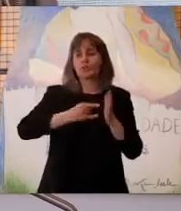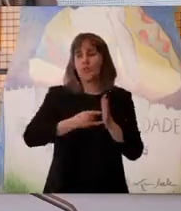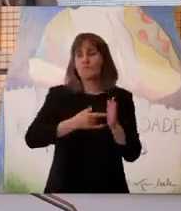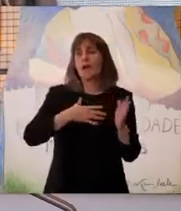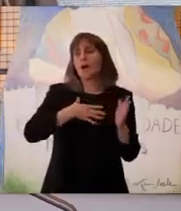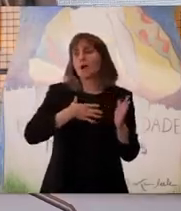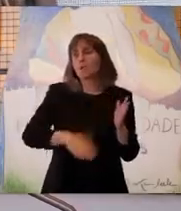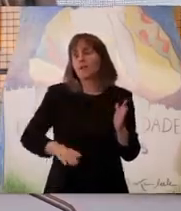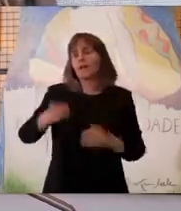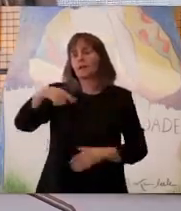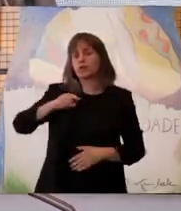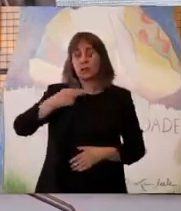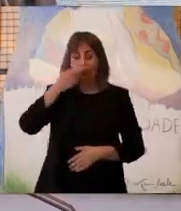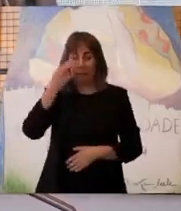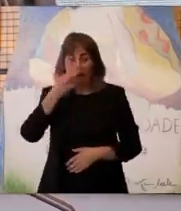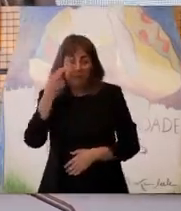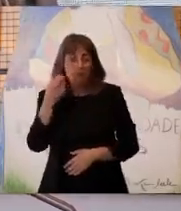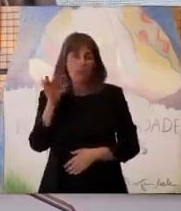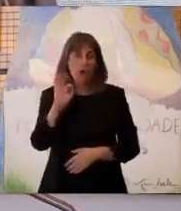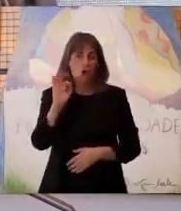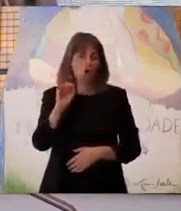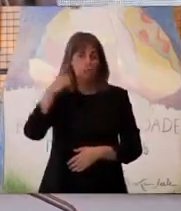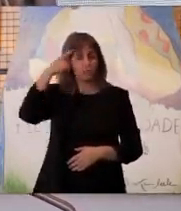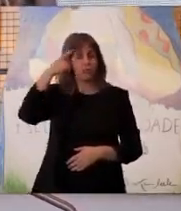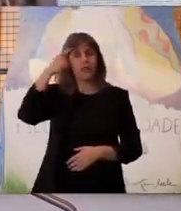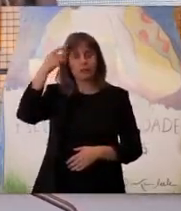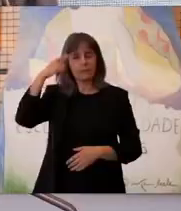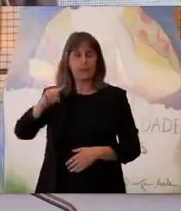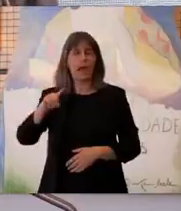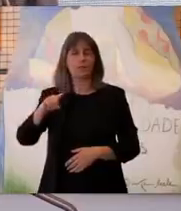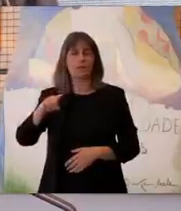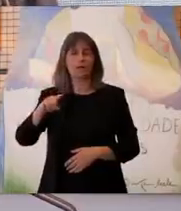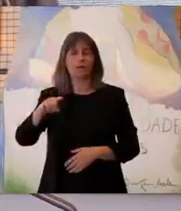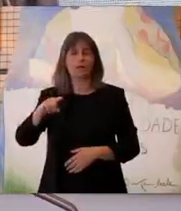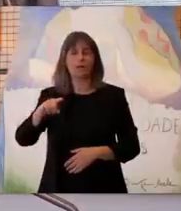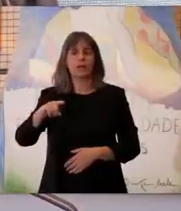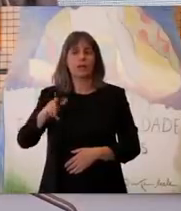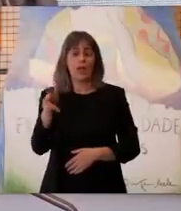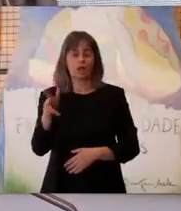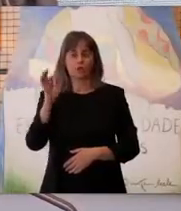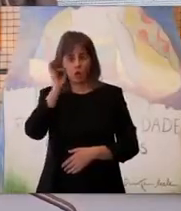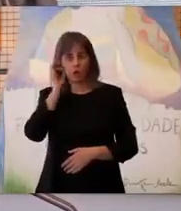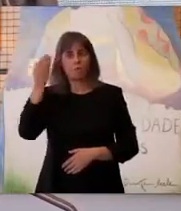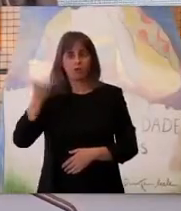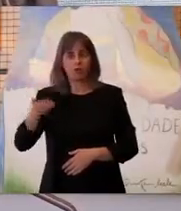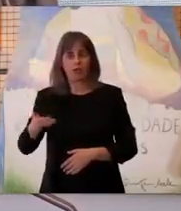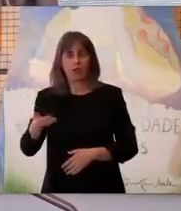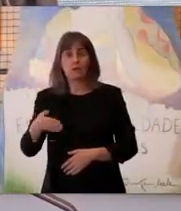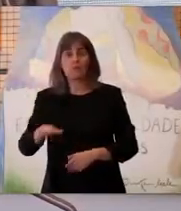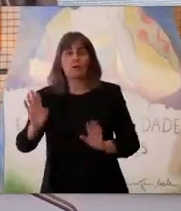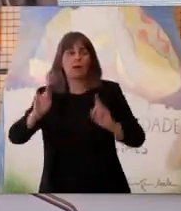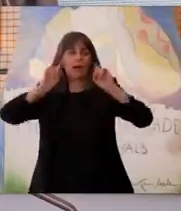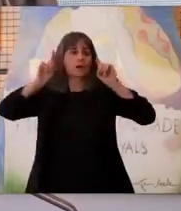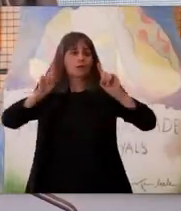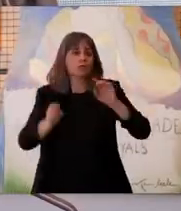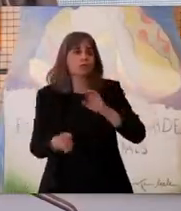puede estar convencidos las personas de que mandan digamos de lo importante que son derechos de las mujeres pero como venga yo que sé